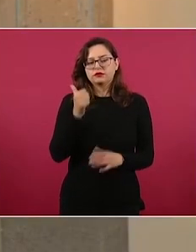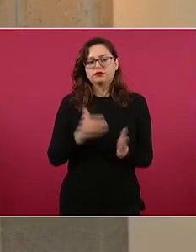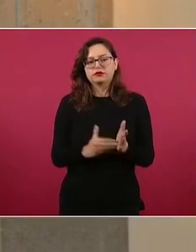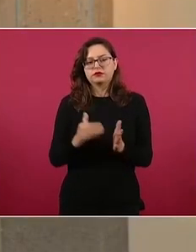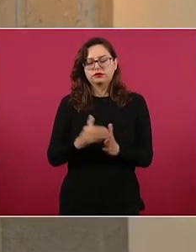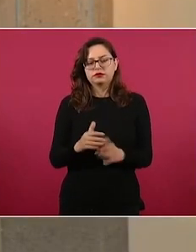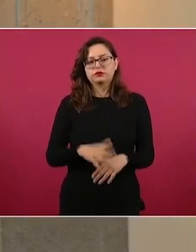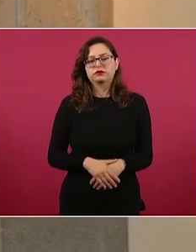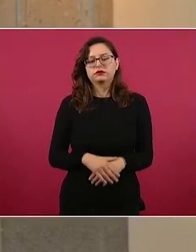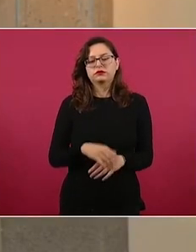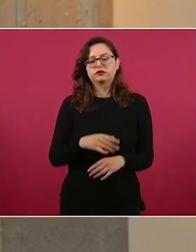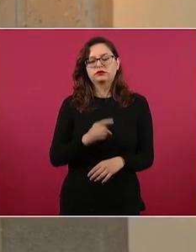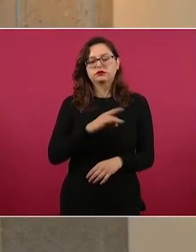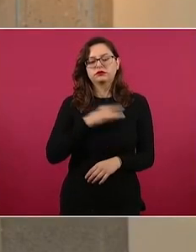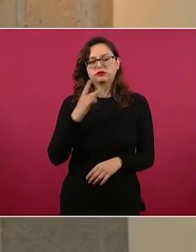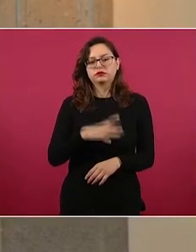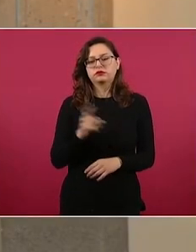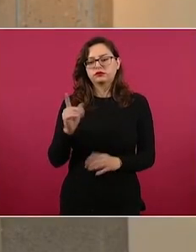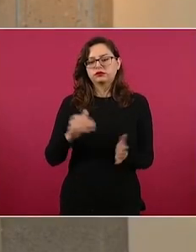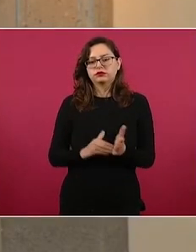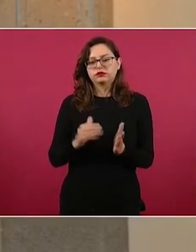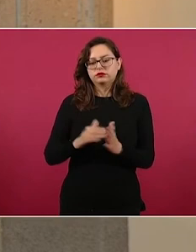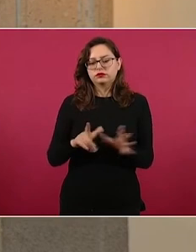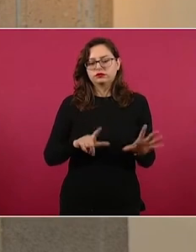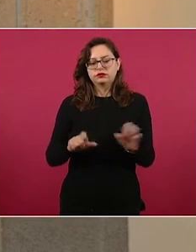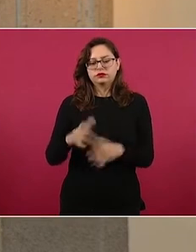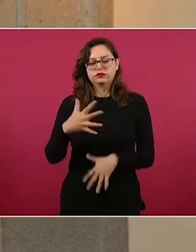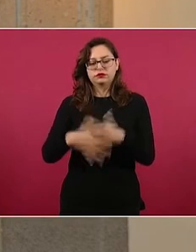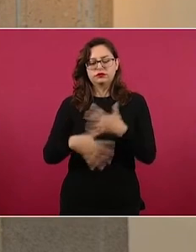Chile, 1,715,000, Brasil,